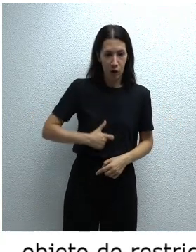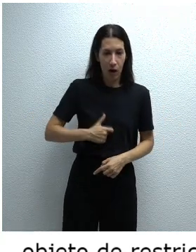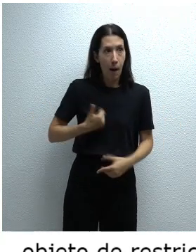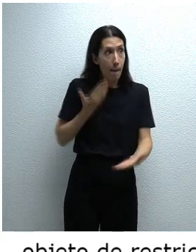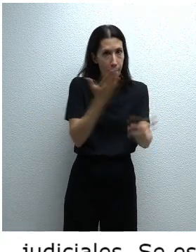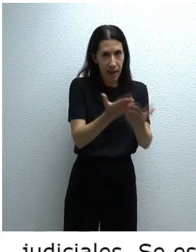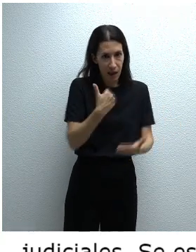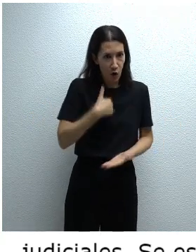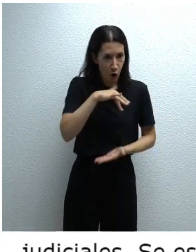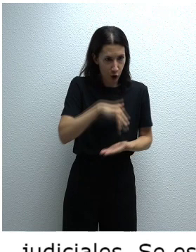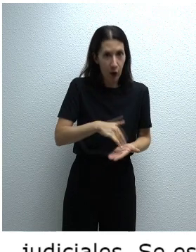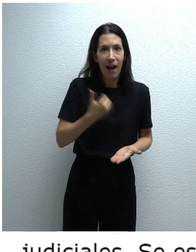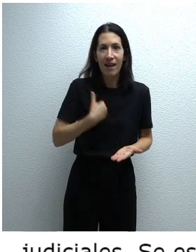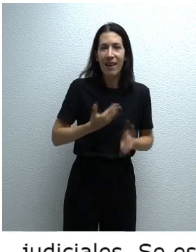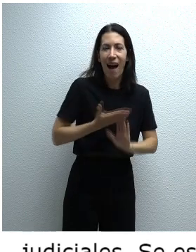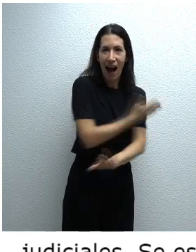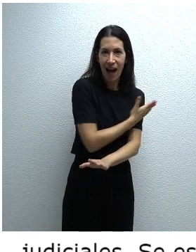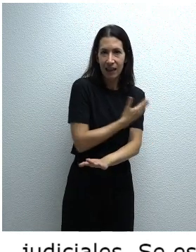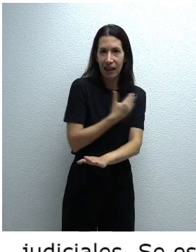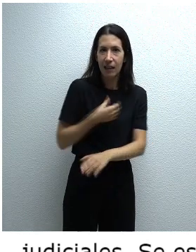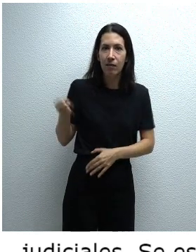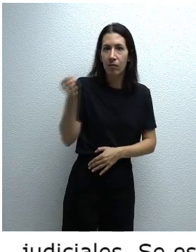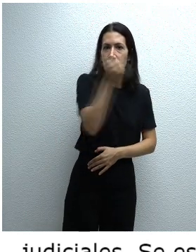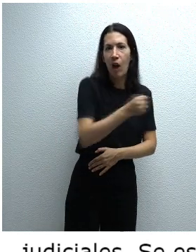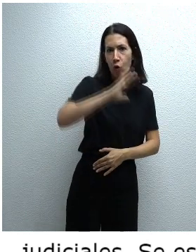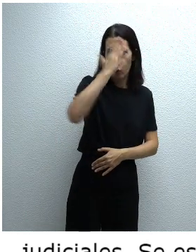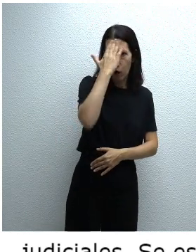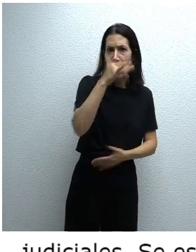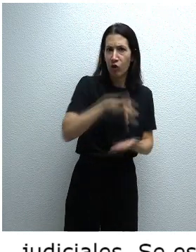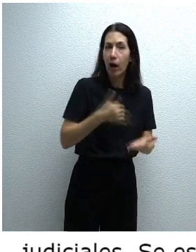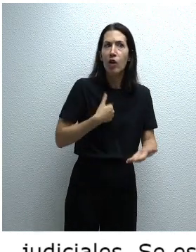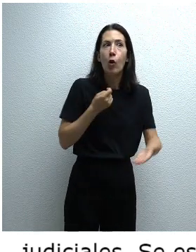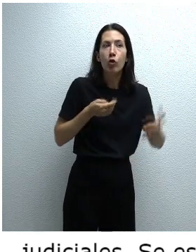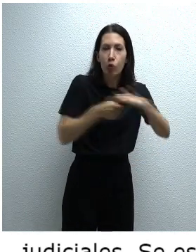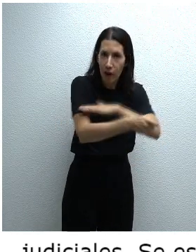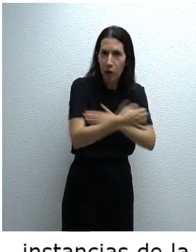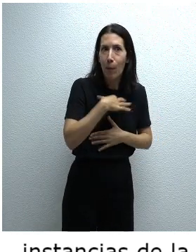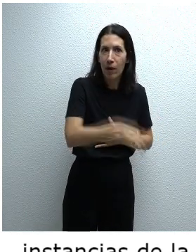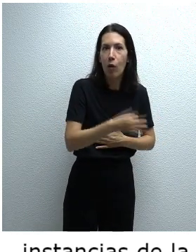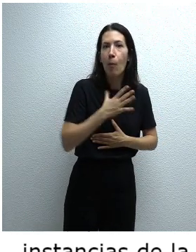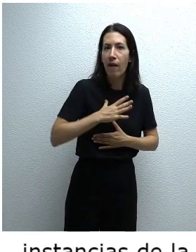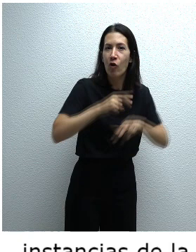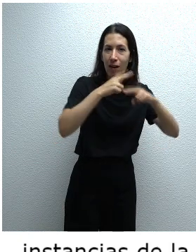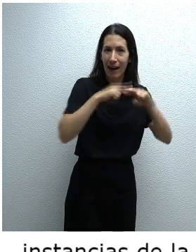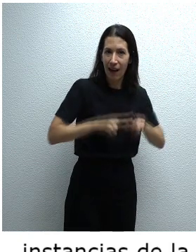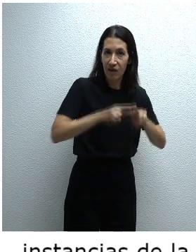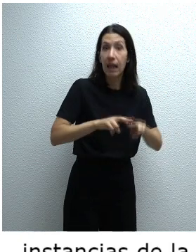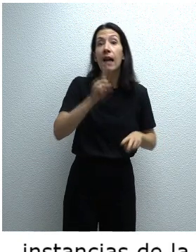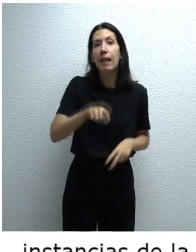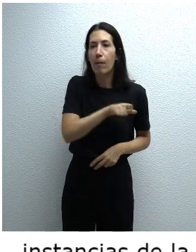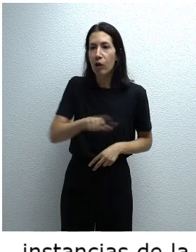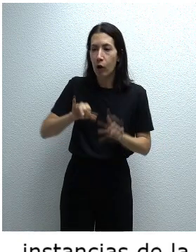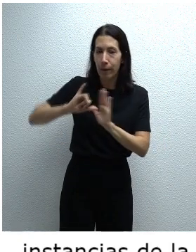que estaba sujeta a esas instituciones con arreglo a ese régimen y también de las personas próximas. Hablo